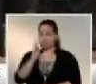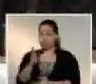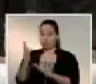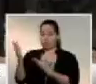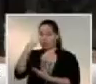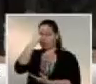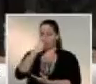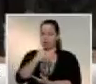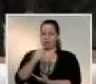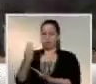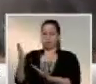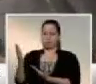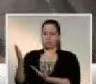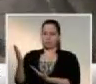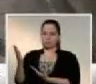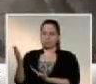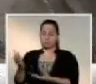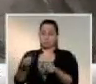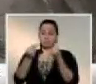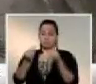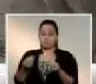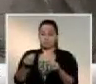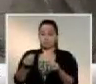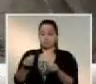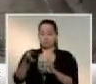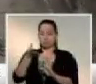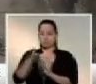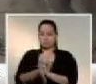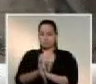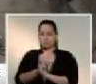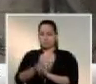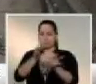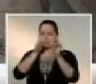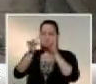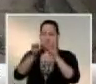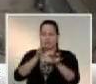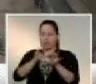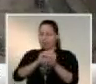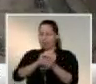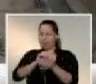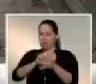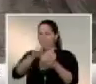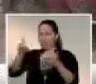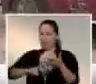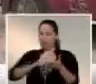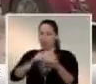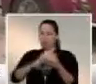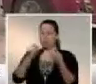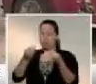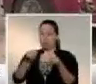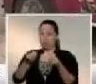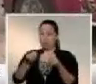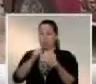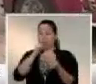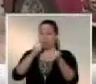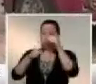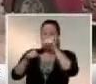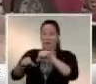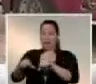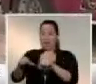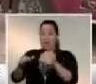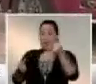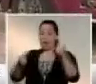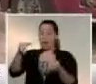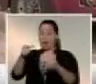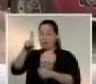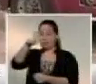las imágenes elocuentes y que describen perfectamente en qué medida resultaron afectadas